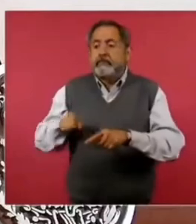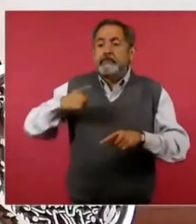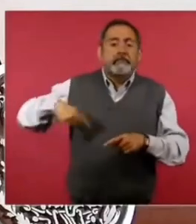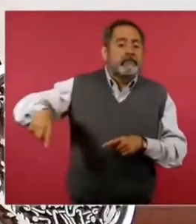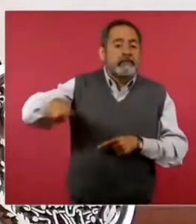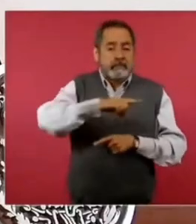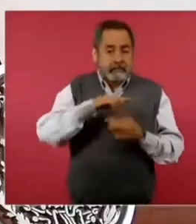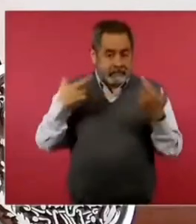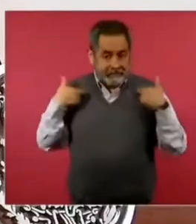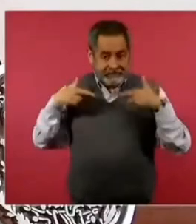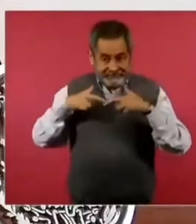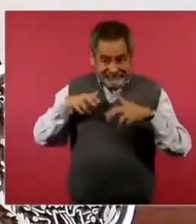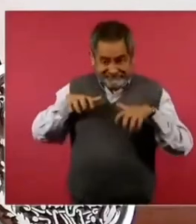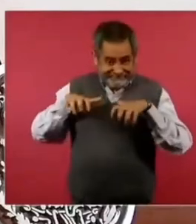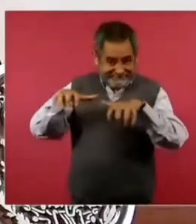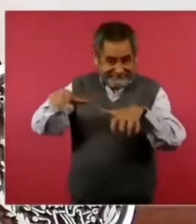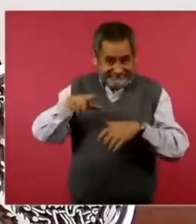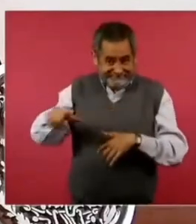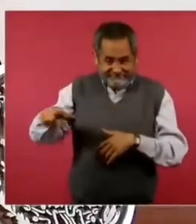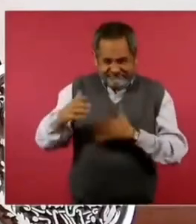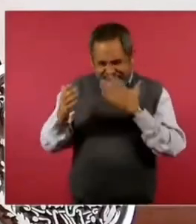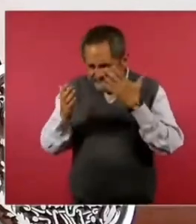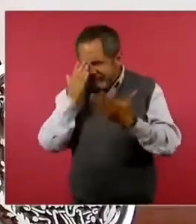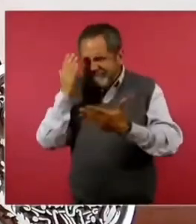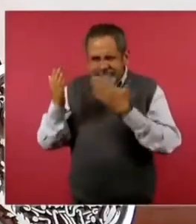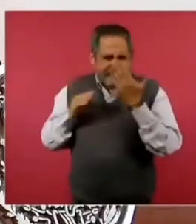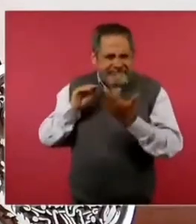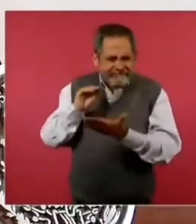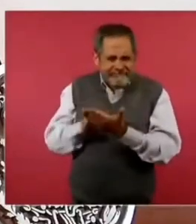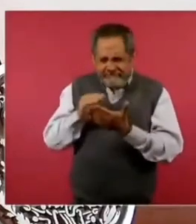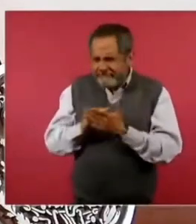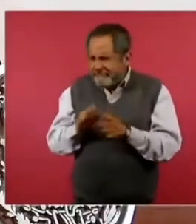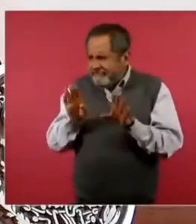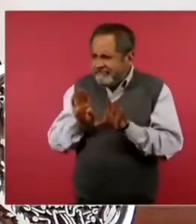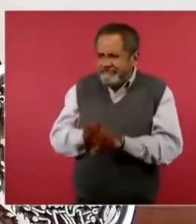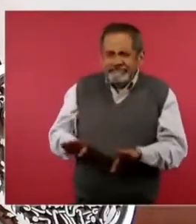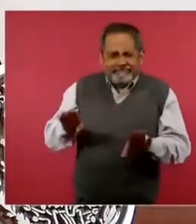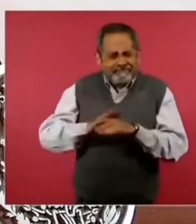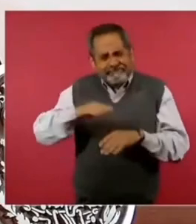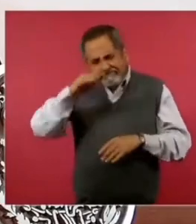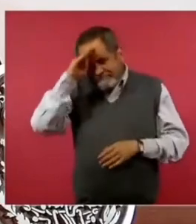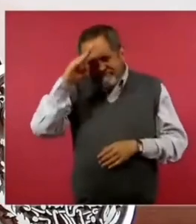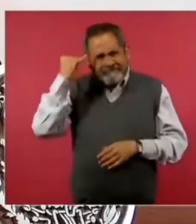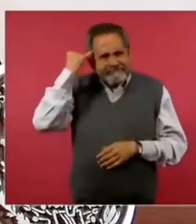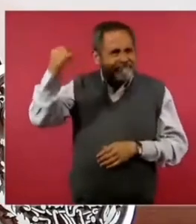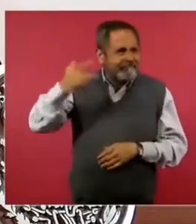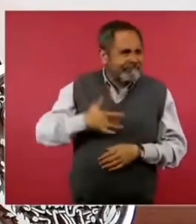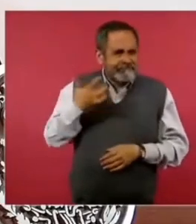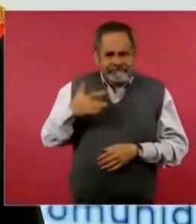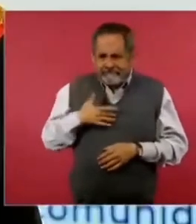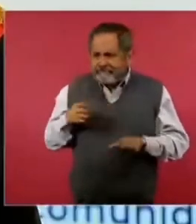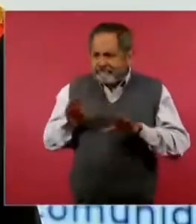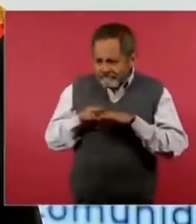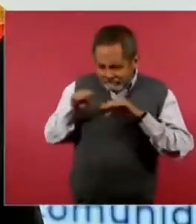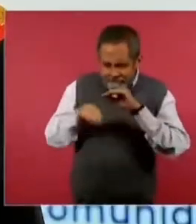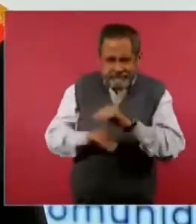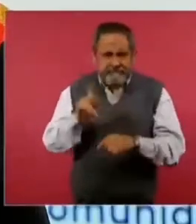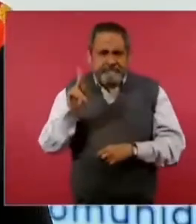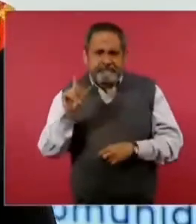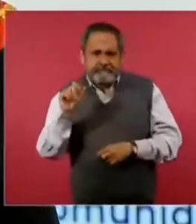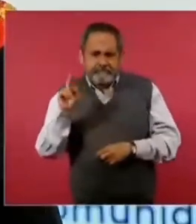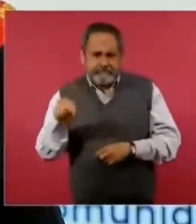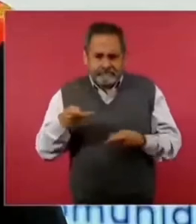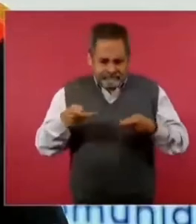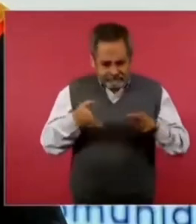está permanentemente analizando de qué manera vamos a aplicar el plan de estudios, de qué manera vamos a trabajar